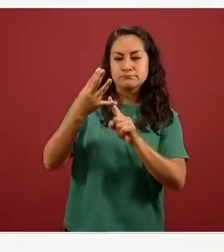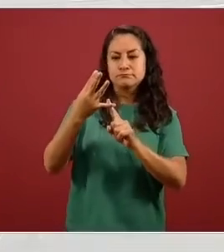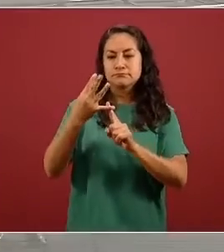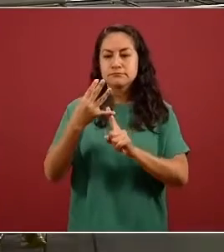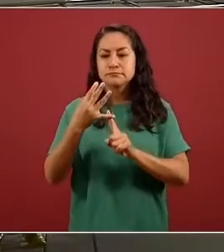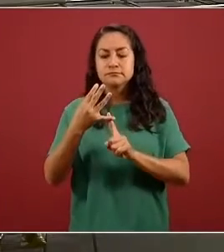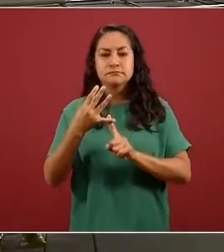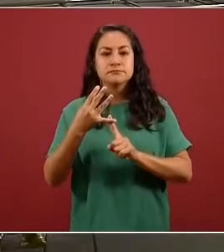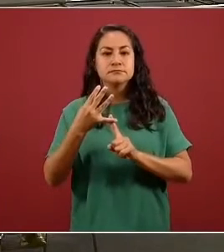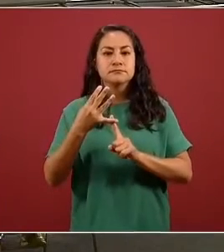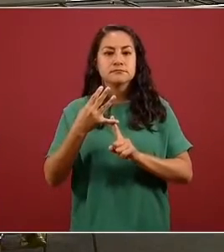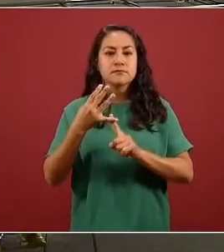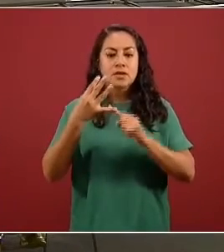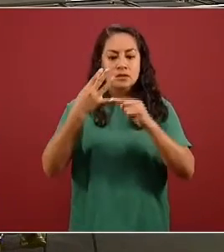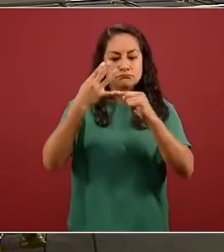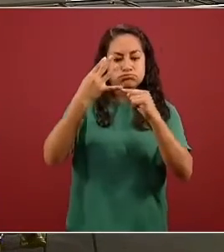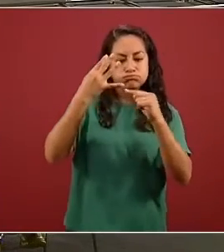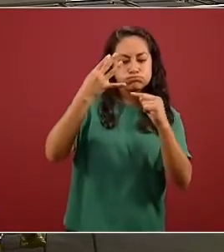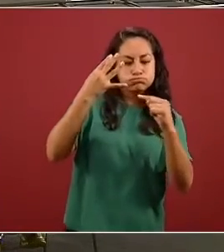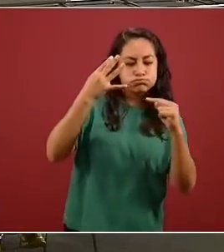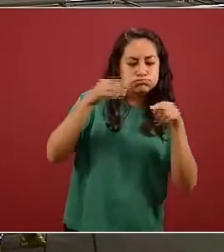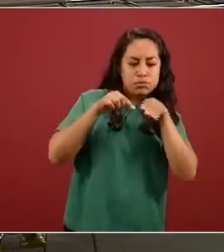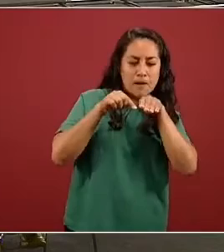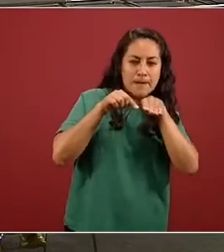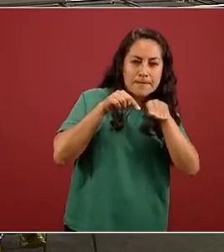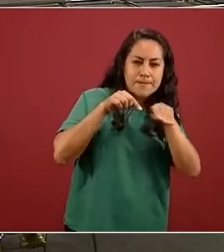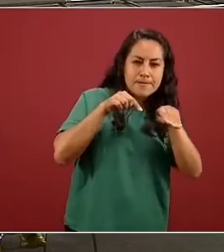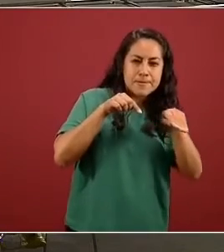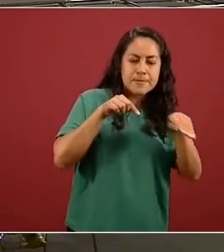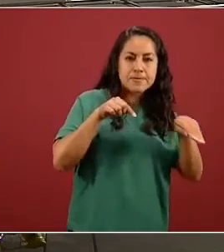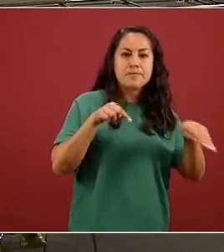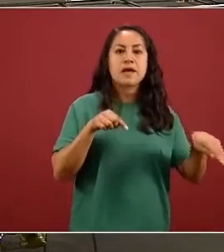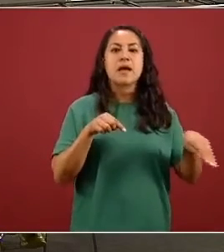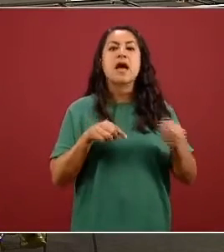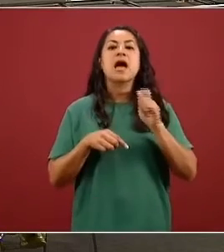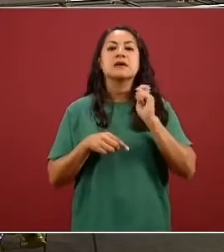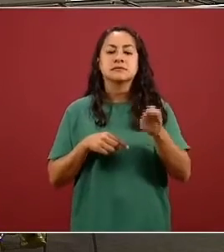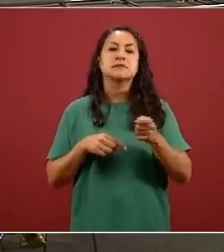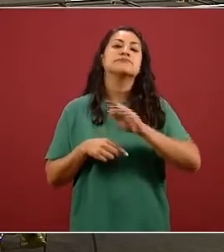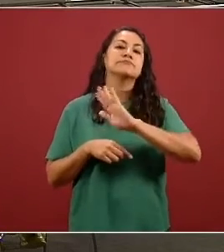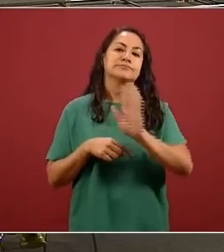más pegada al piso de las defunciones acumuladas, o cómo estas se han venido